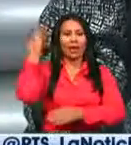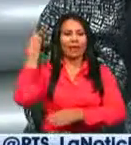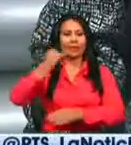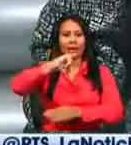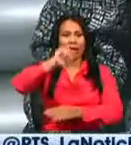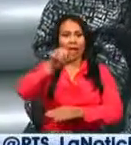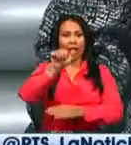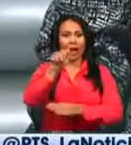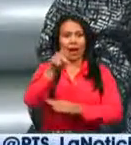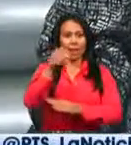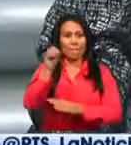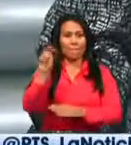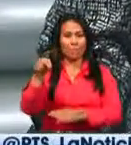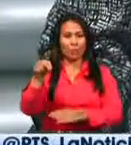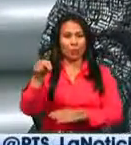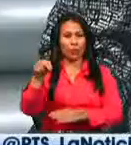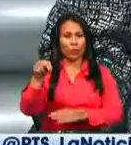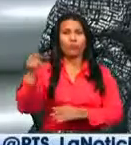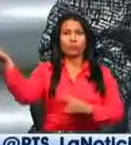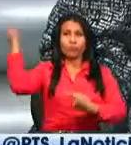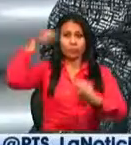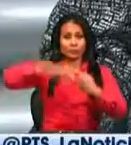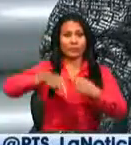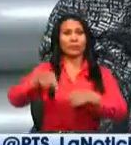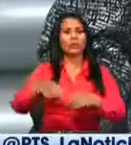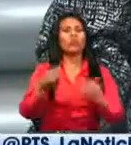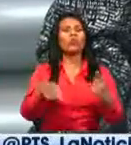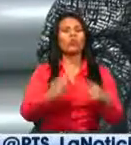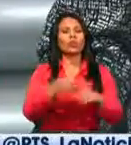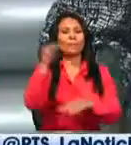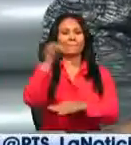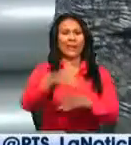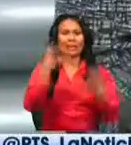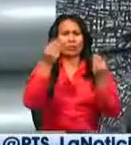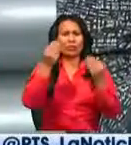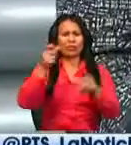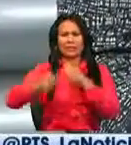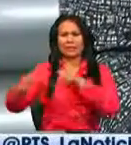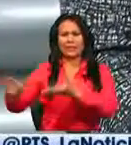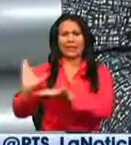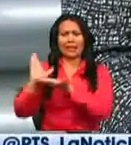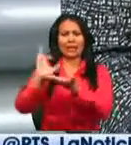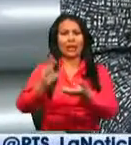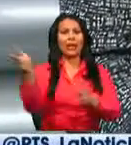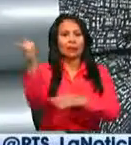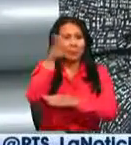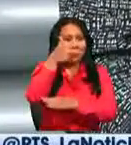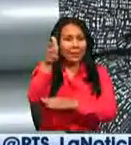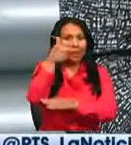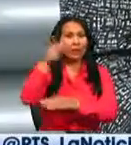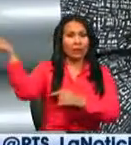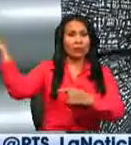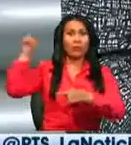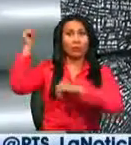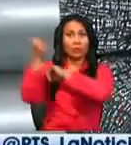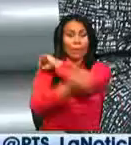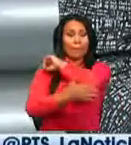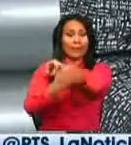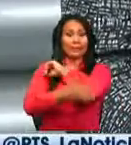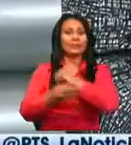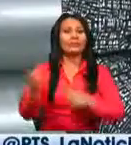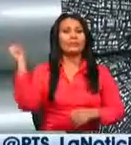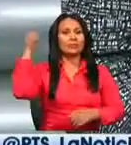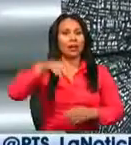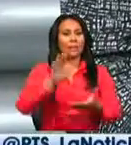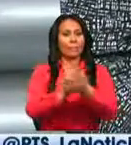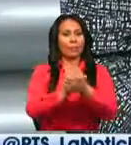2013. La diligencia se extenderá hasta este martes por el número de testigos y una videoconferencia desde Japón que se realizó con la esposa del